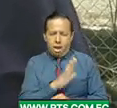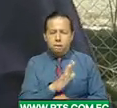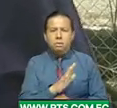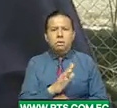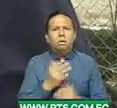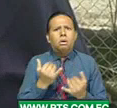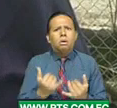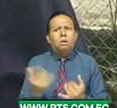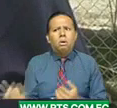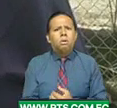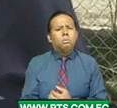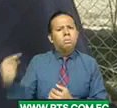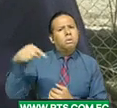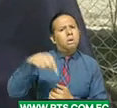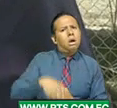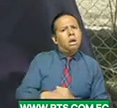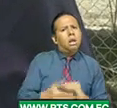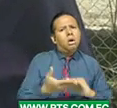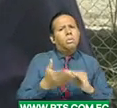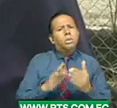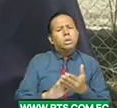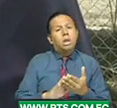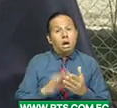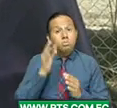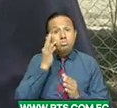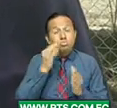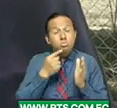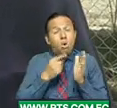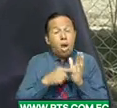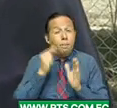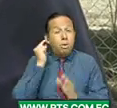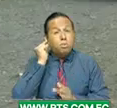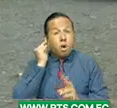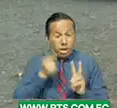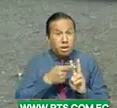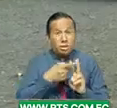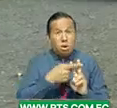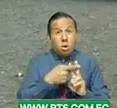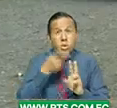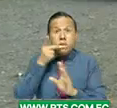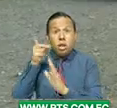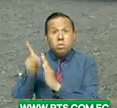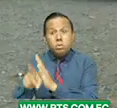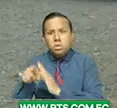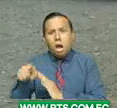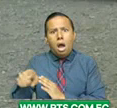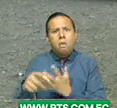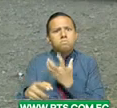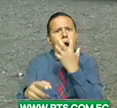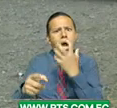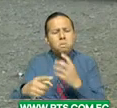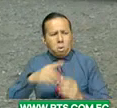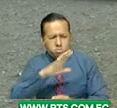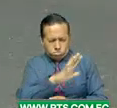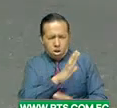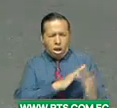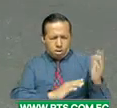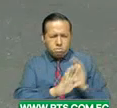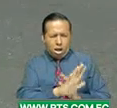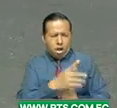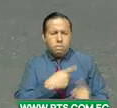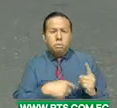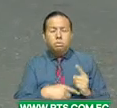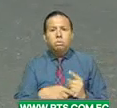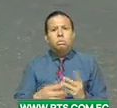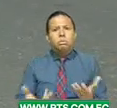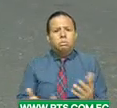sangre fría, amenaza a las dos mujeres que dan la voz de alerta, amenaza de muerte. En la parroquia 16 de agosto, a la que pertenece Tunaimi, sus habitantes